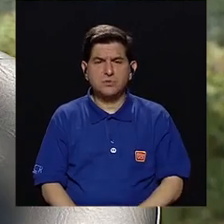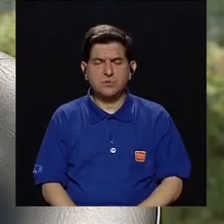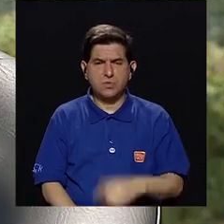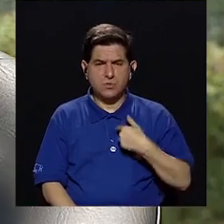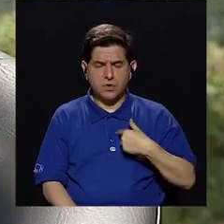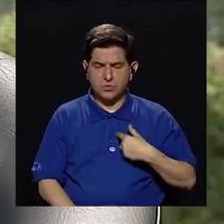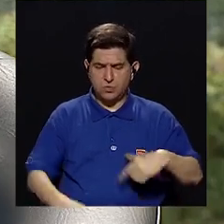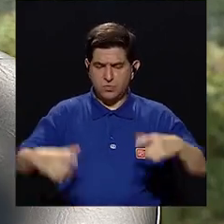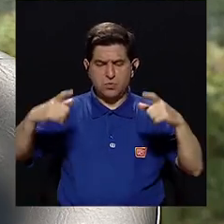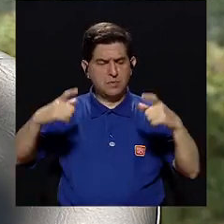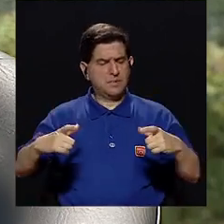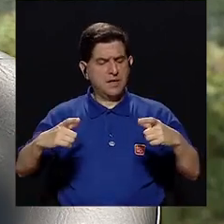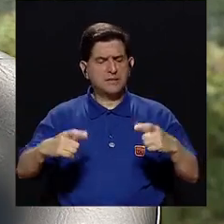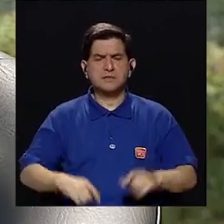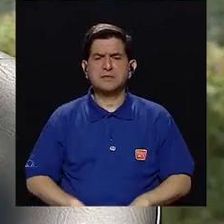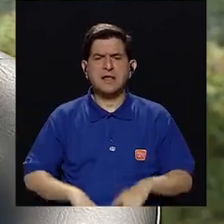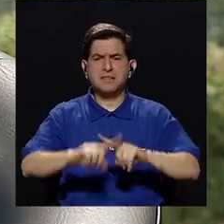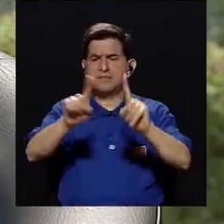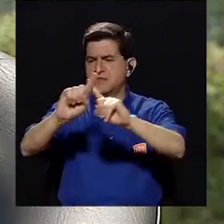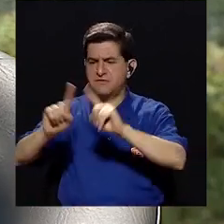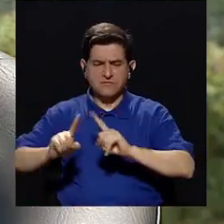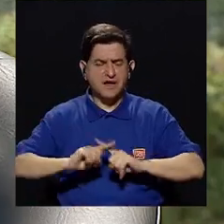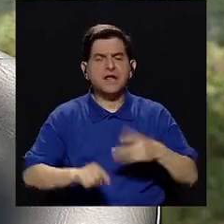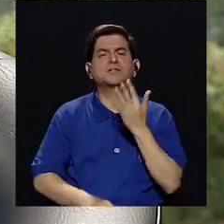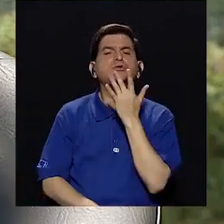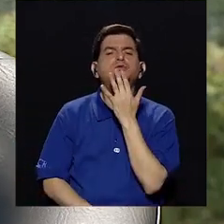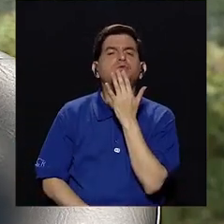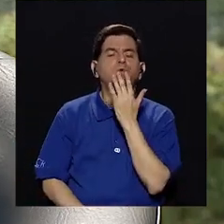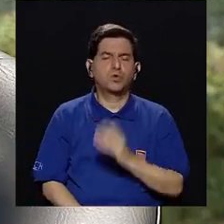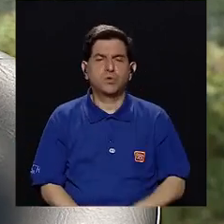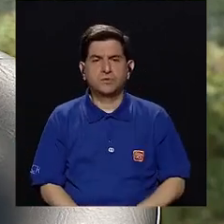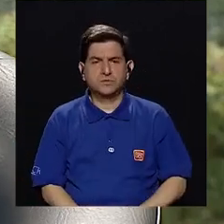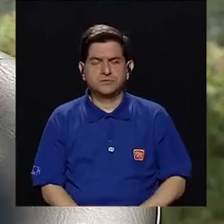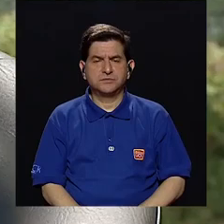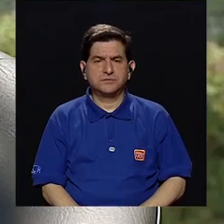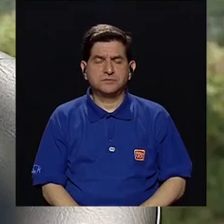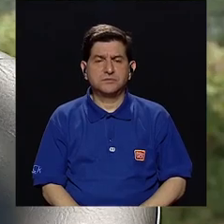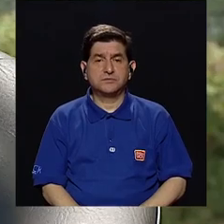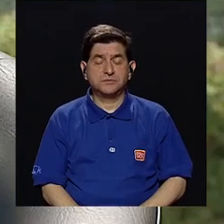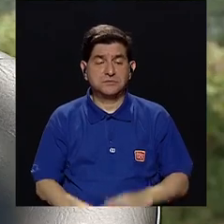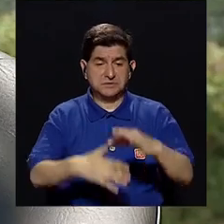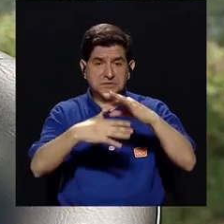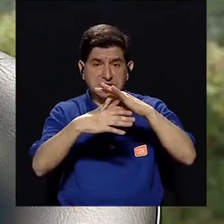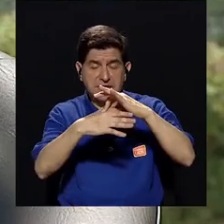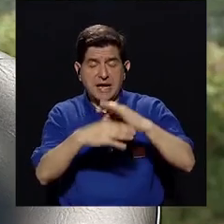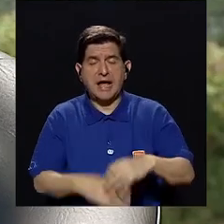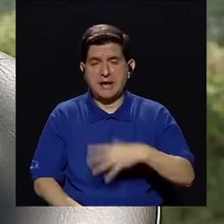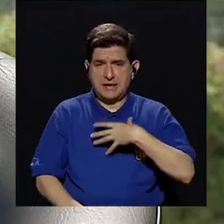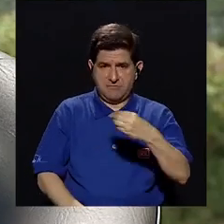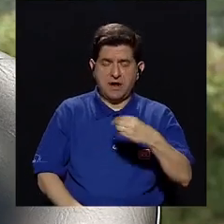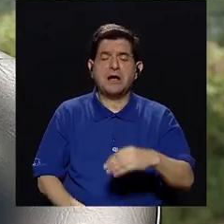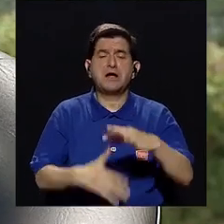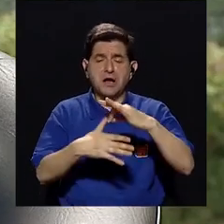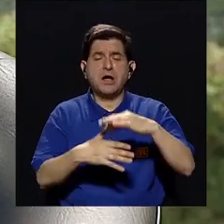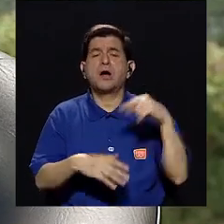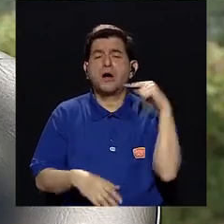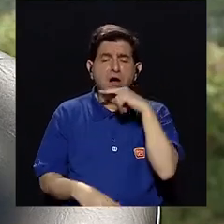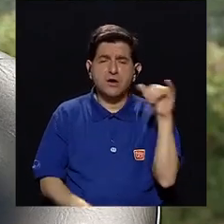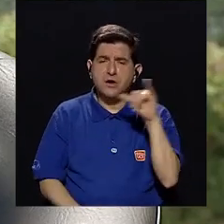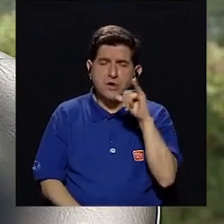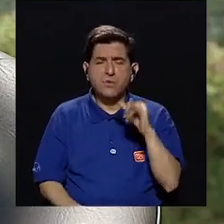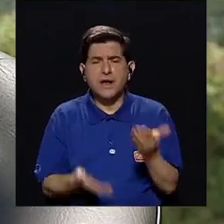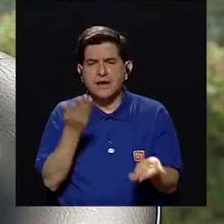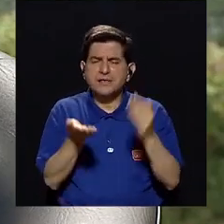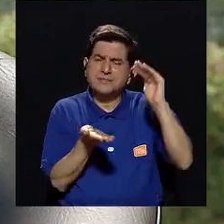veamos el plato una variedad de colores verdad y consumir carnes blancas la carne roja también